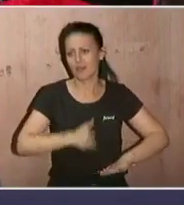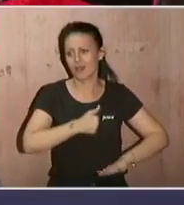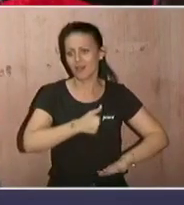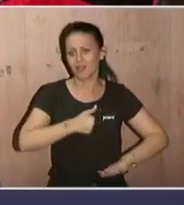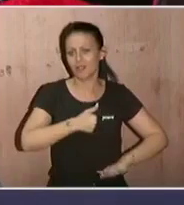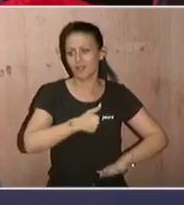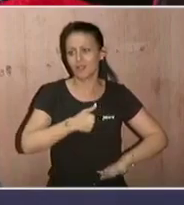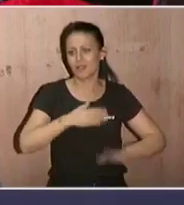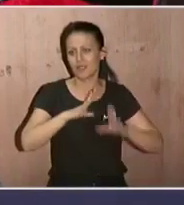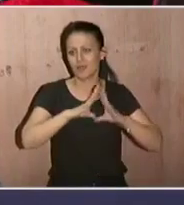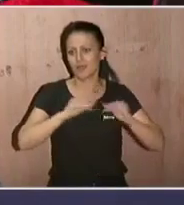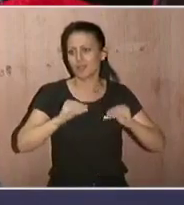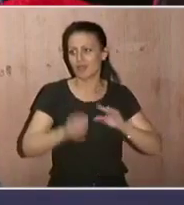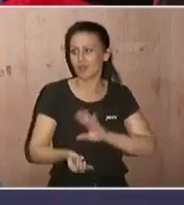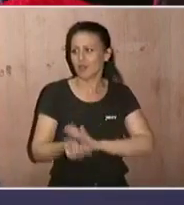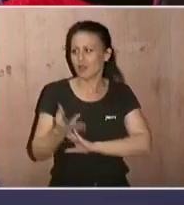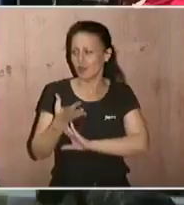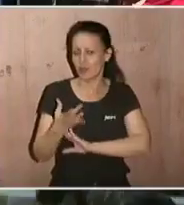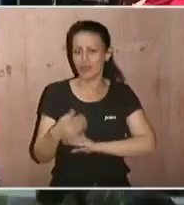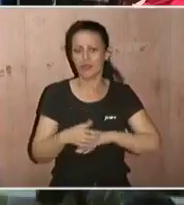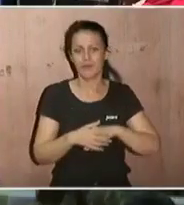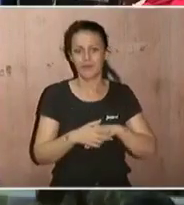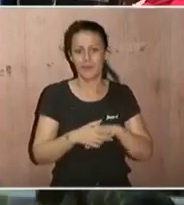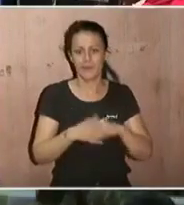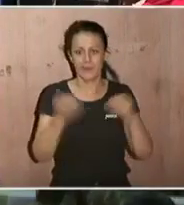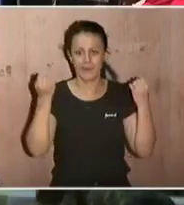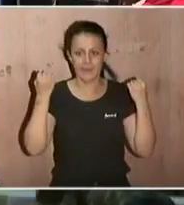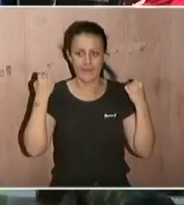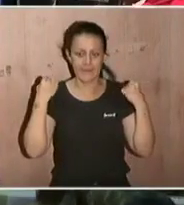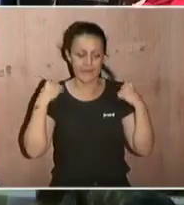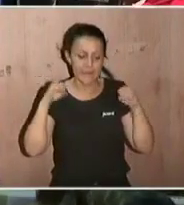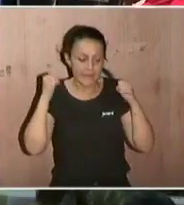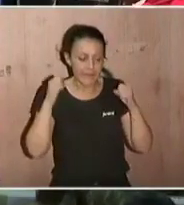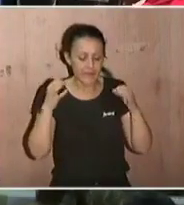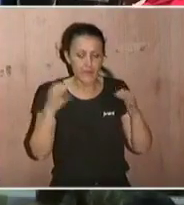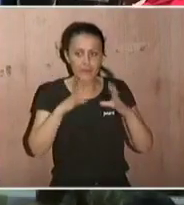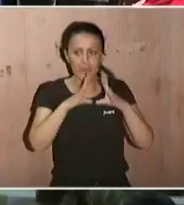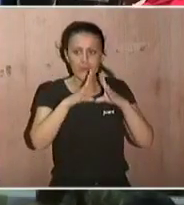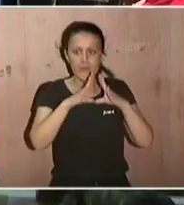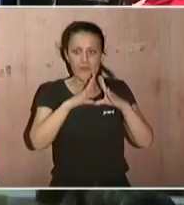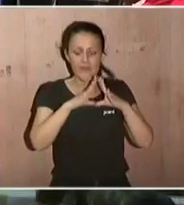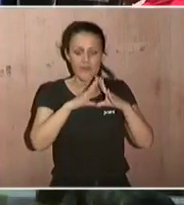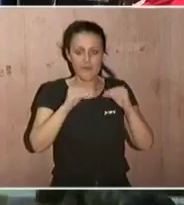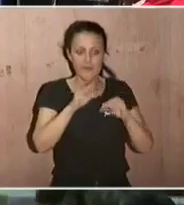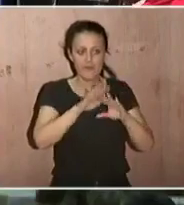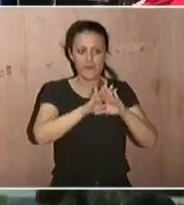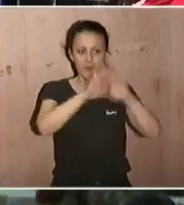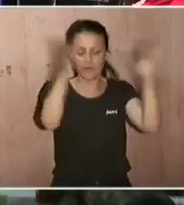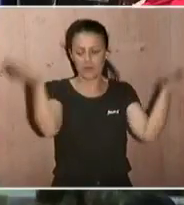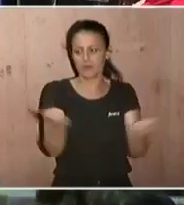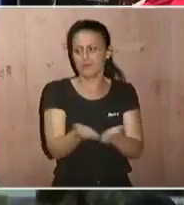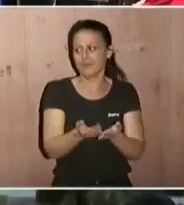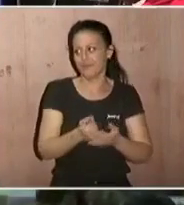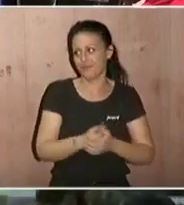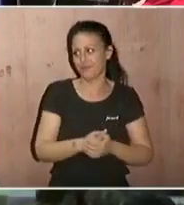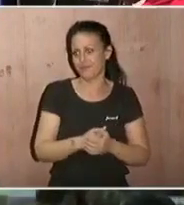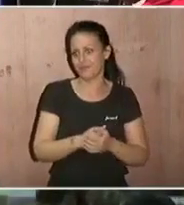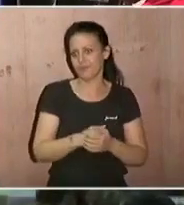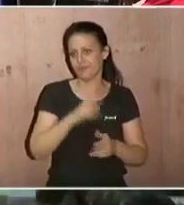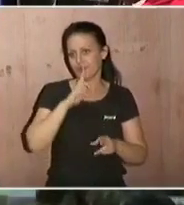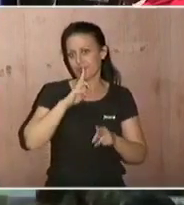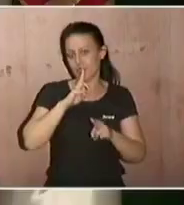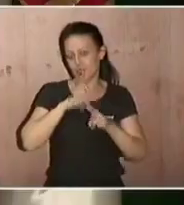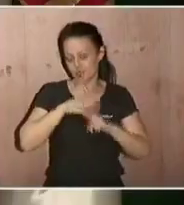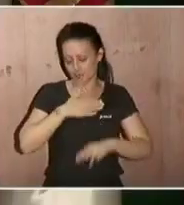universidad de origen y practicar el universalismo al que hace referencia el nombre de nuestra